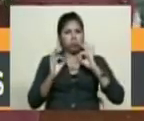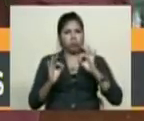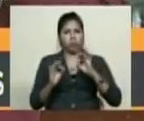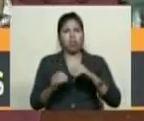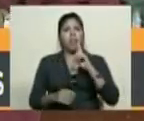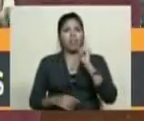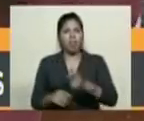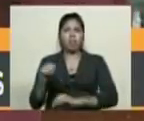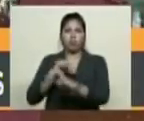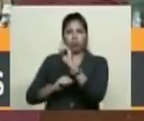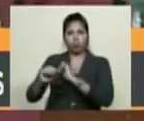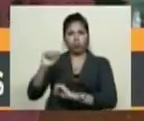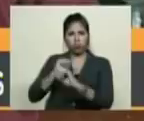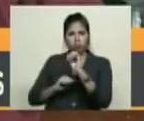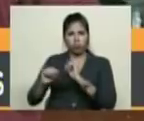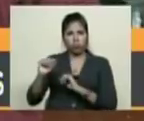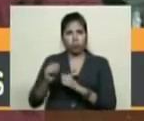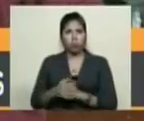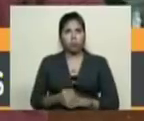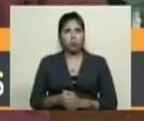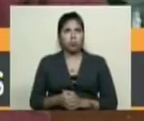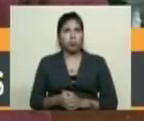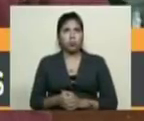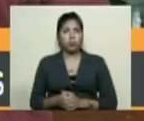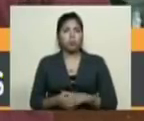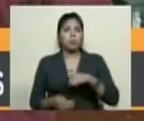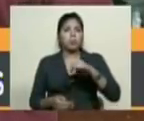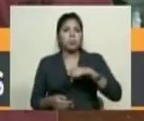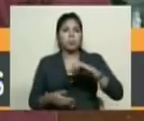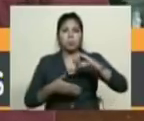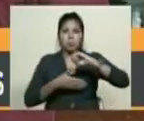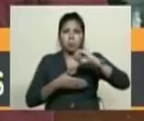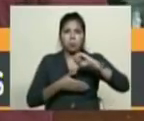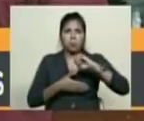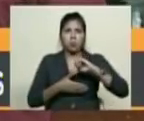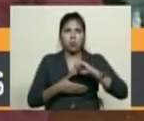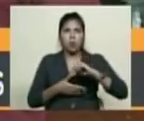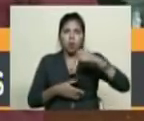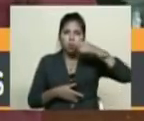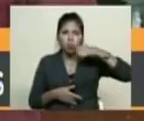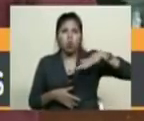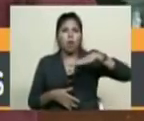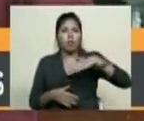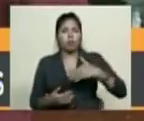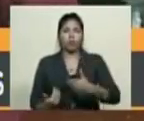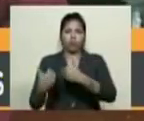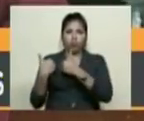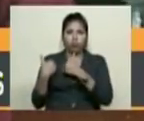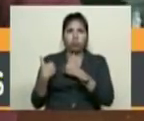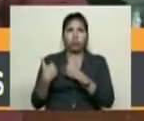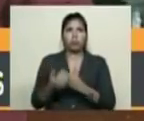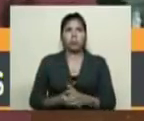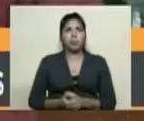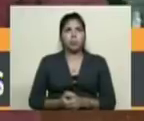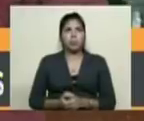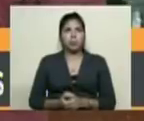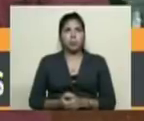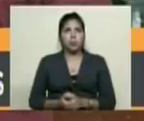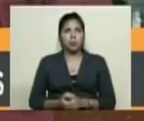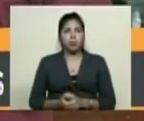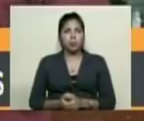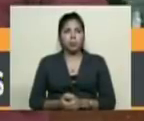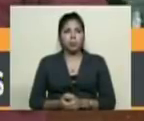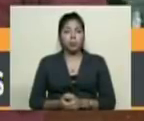ser defendida. En todo caso, UNASUR está en manos de los pueblos, de los movimientos sociales. Y así, circunstancialmente,